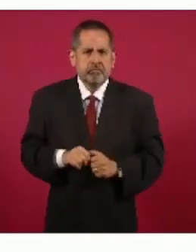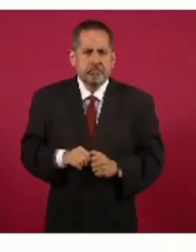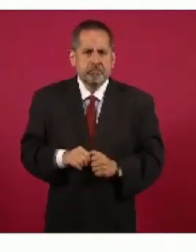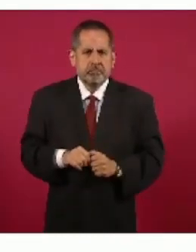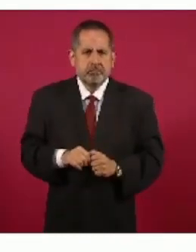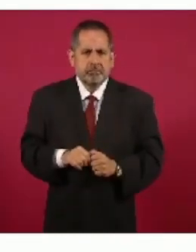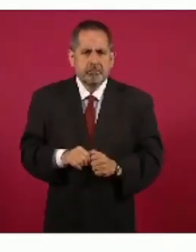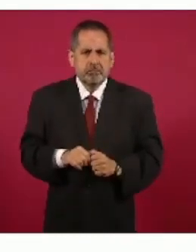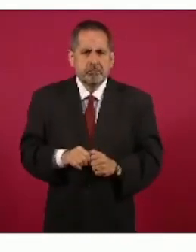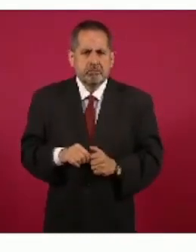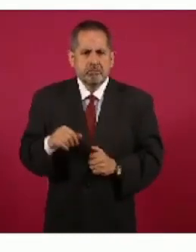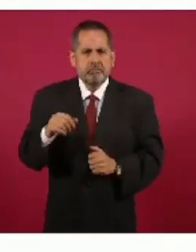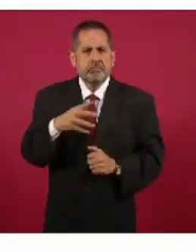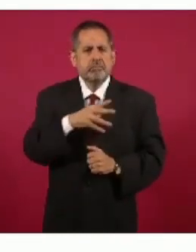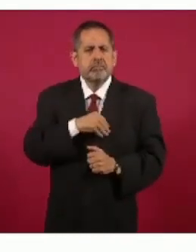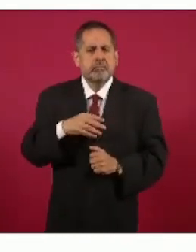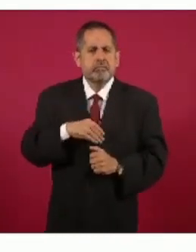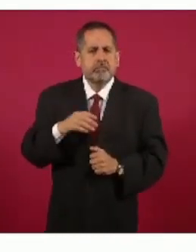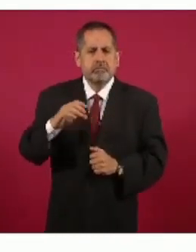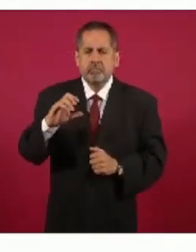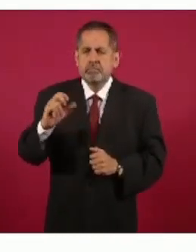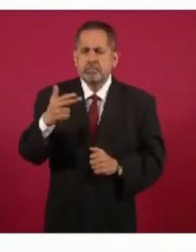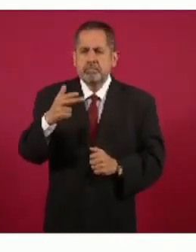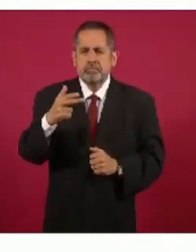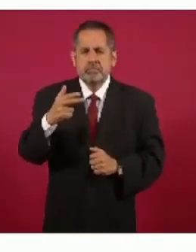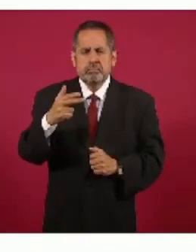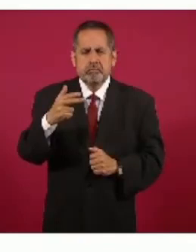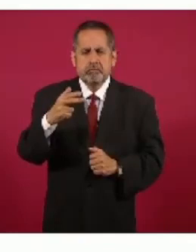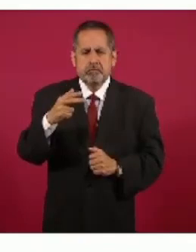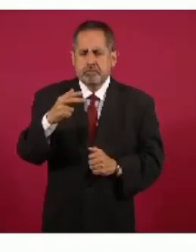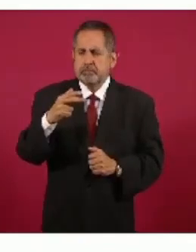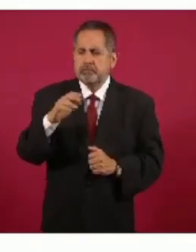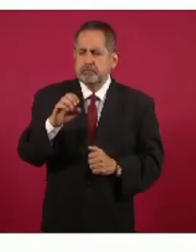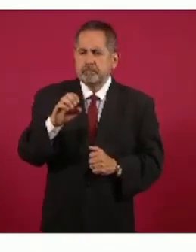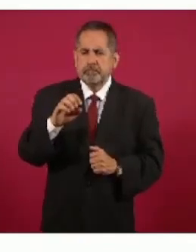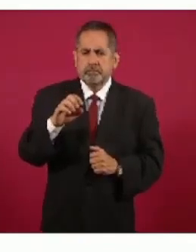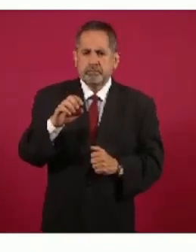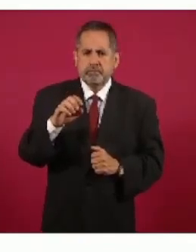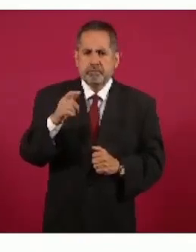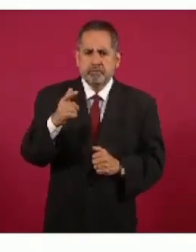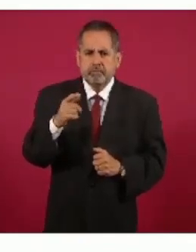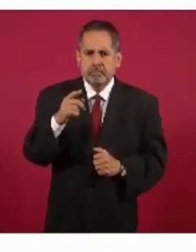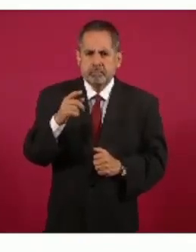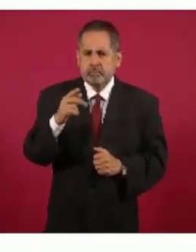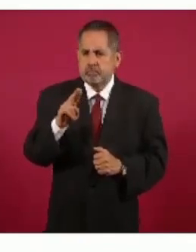Aleida Guevara, hija del Che,